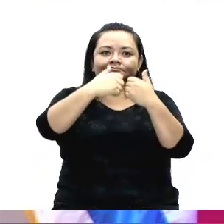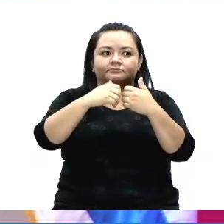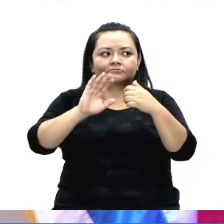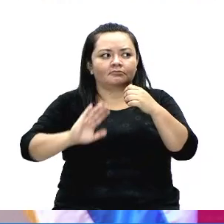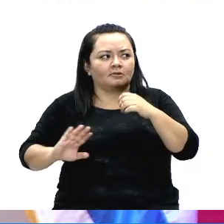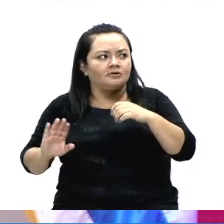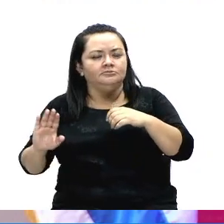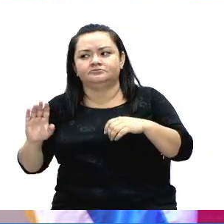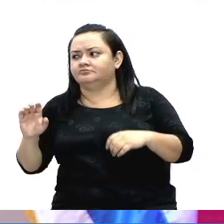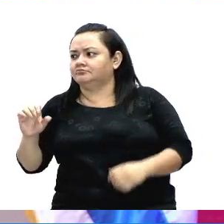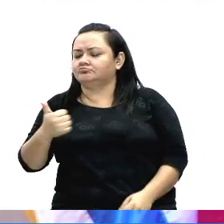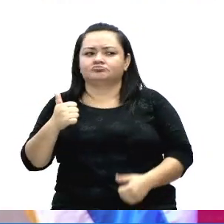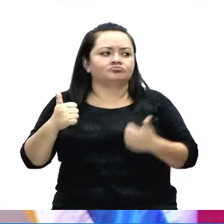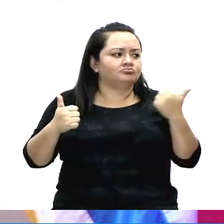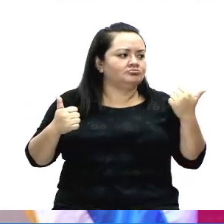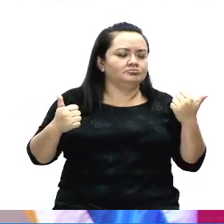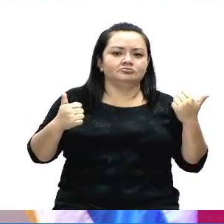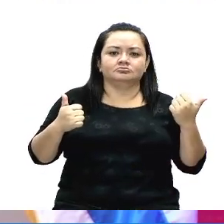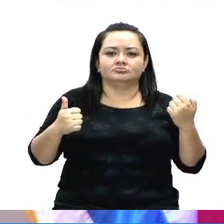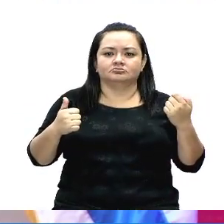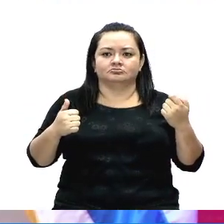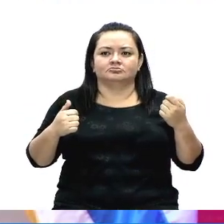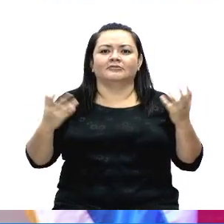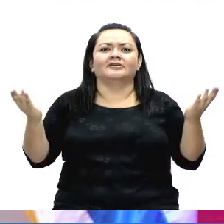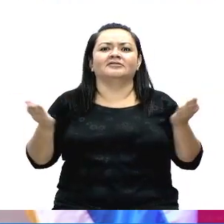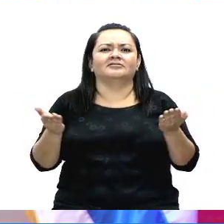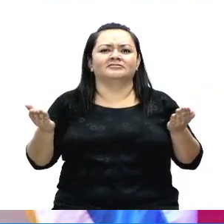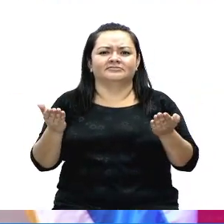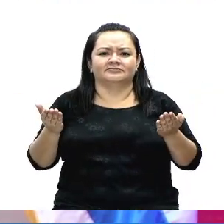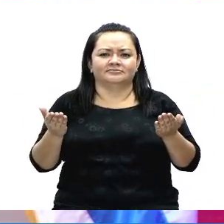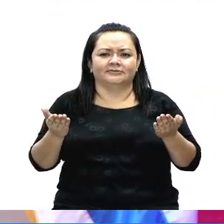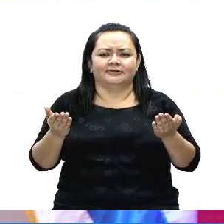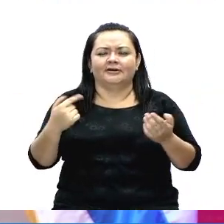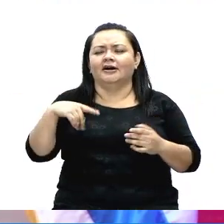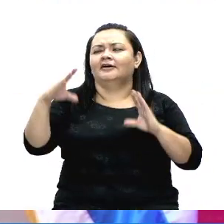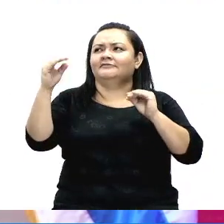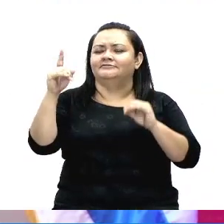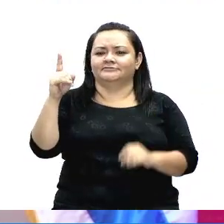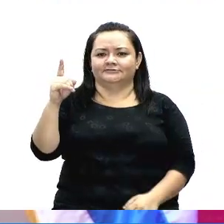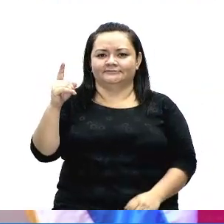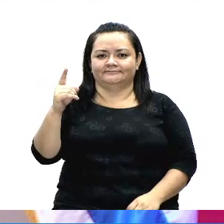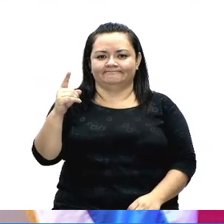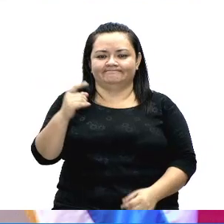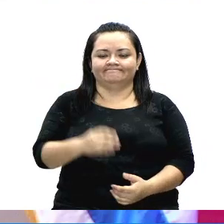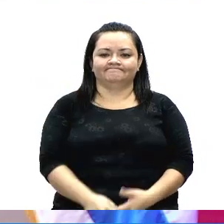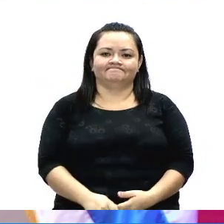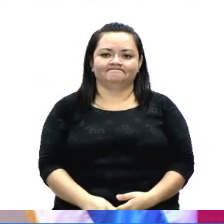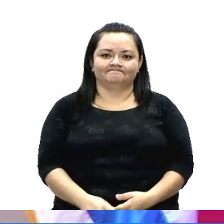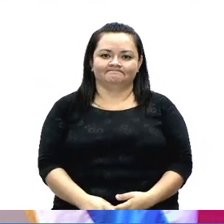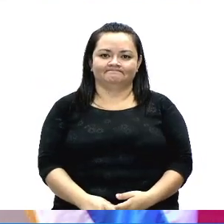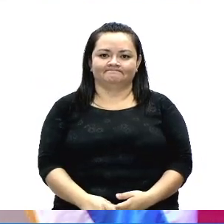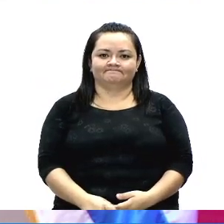nos llamamos para aquí nos vamos para allá y que hago pastor para que el señor vaya a su sinaí